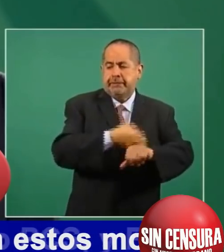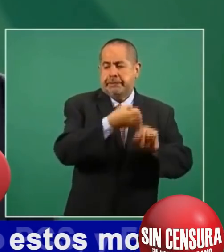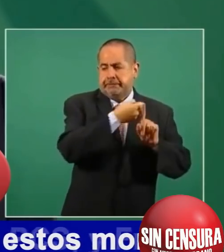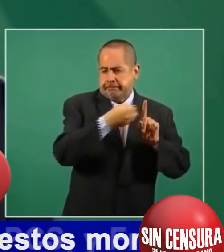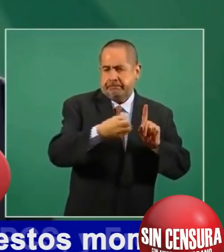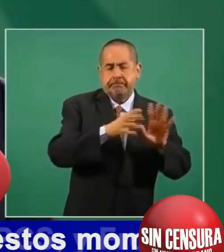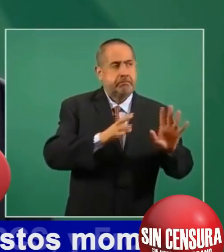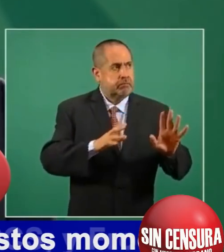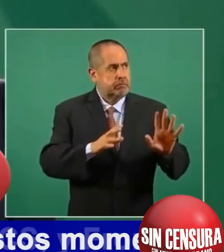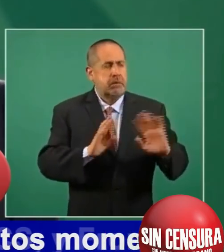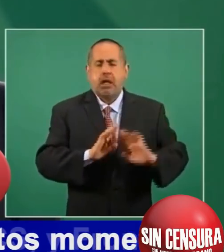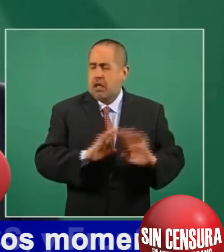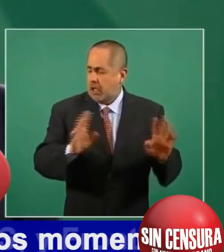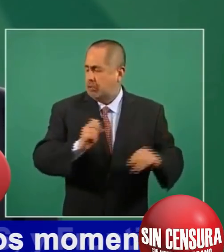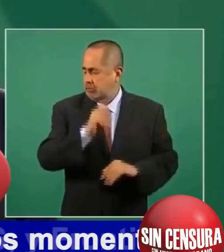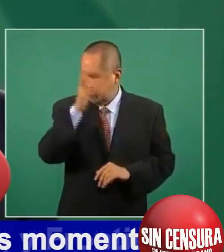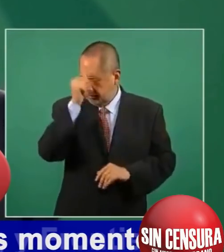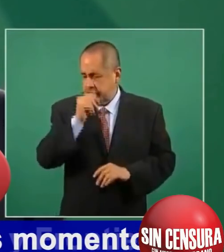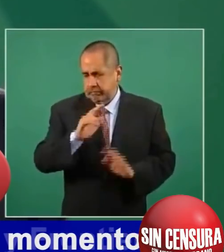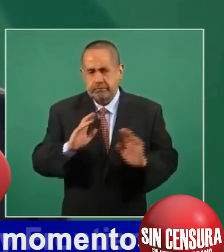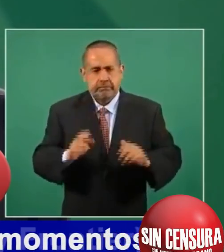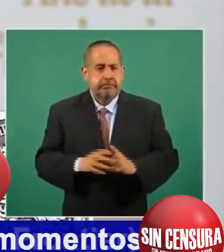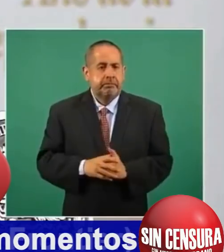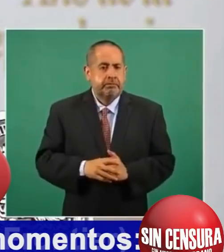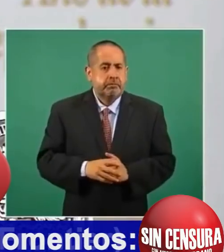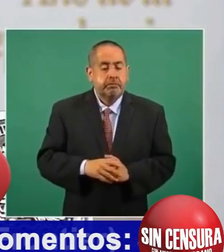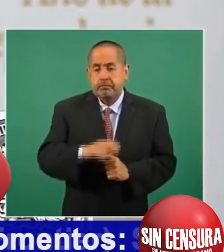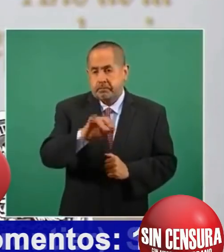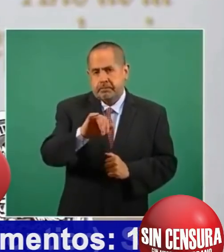estamos totalmente de acuerdo. Sí fue